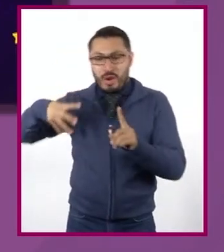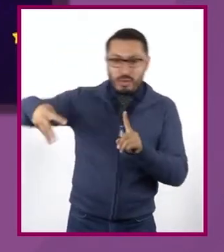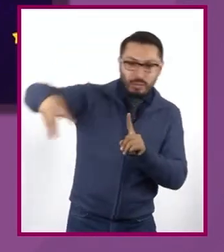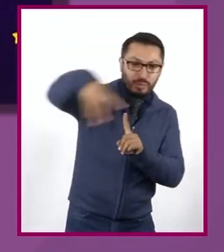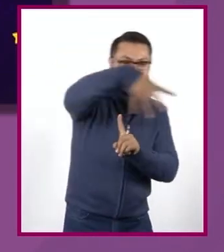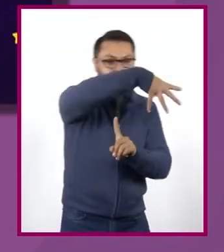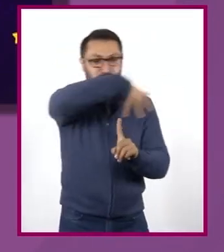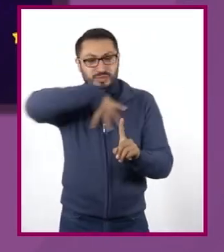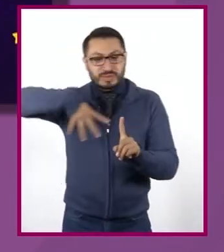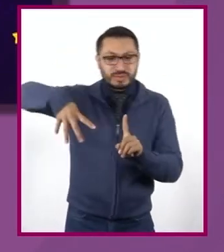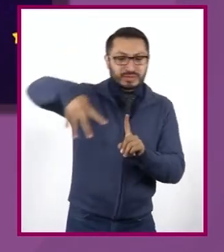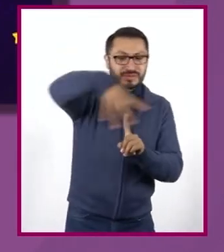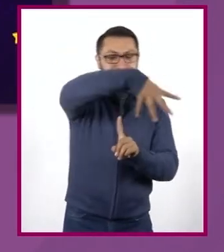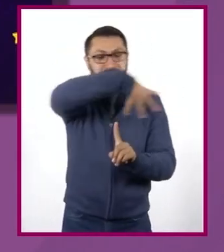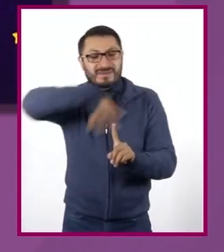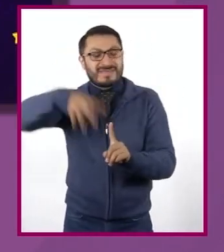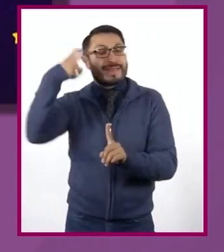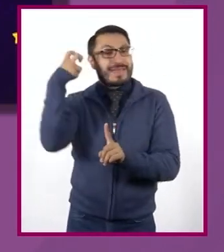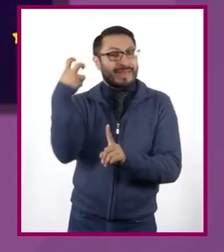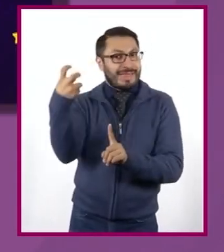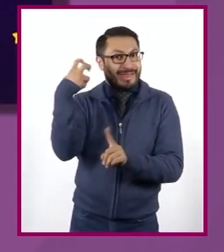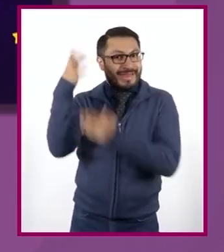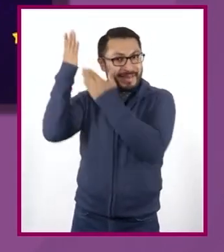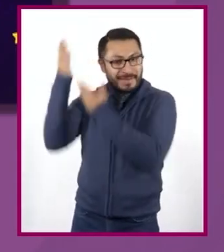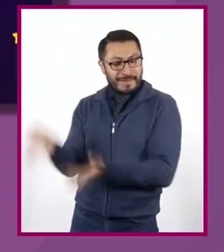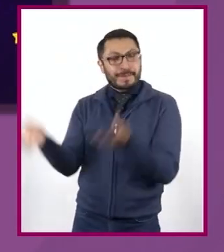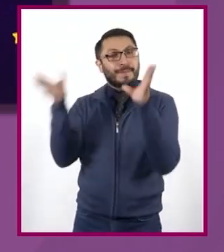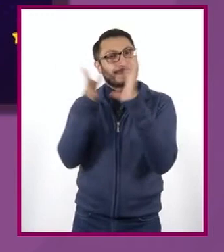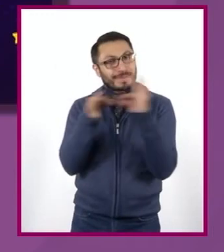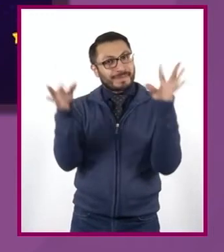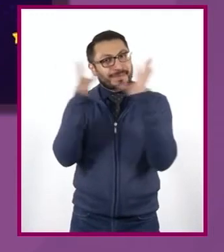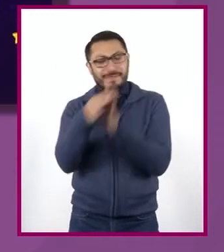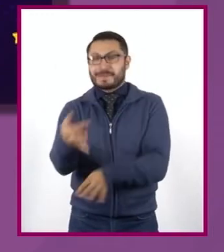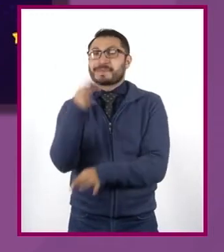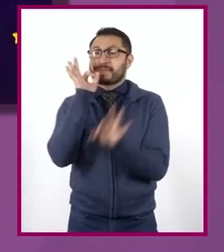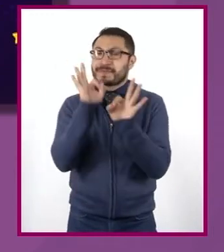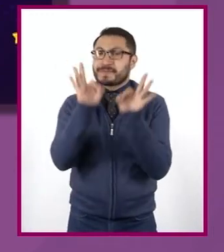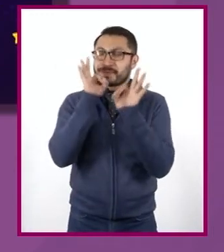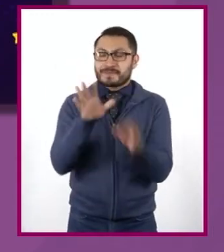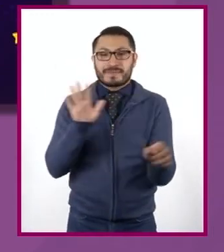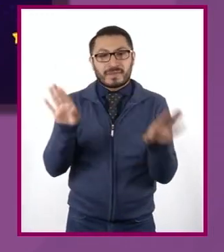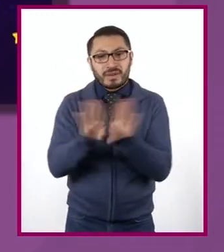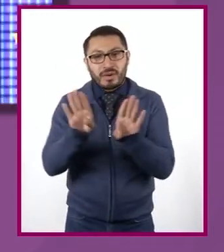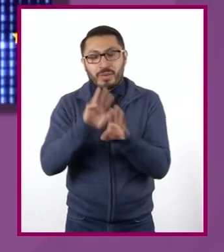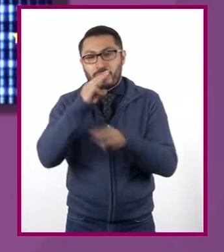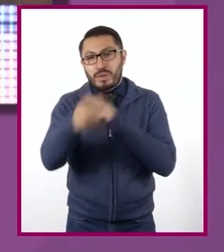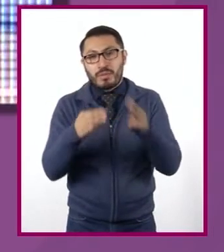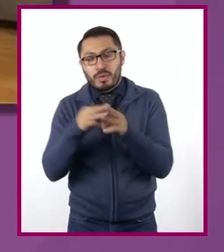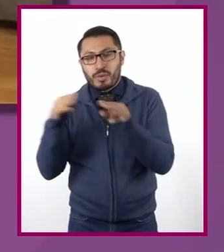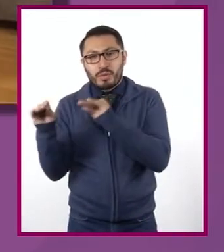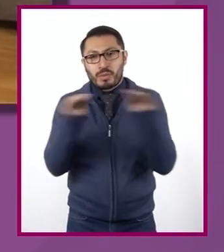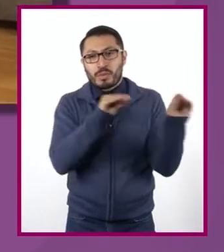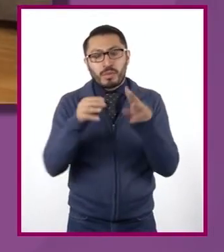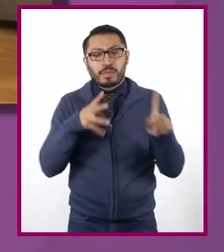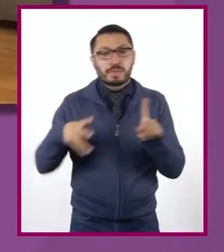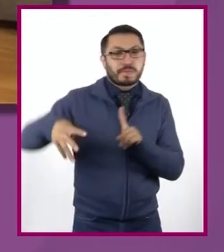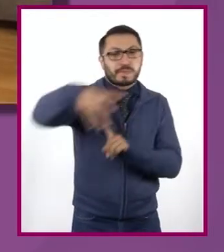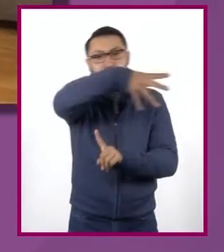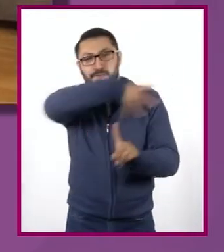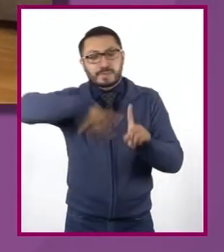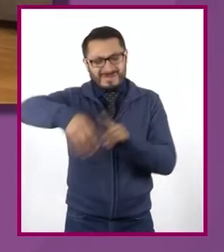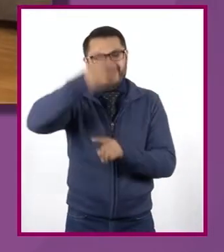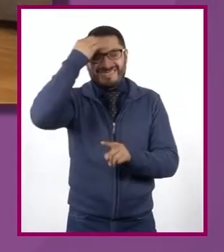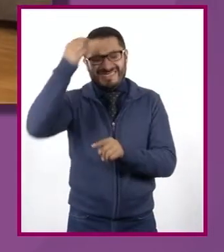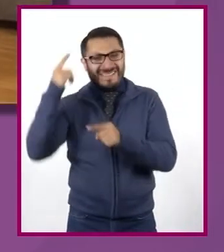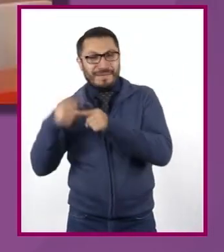alrededor. Este modelo permitió explicar mejor el movimiento de los planetas. Conforme se conocen